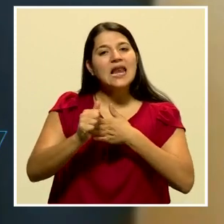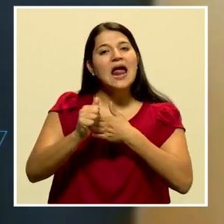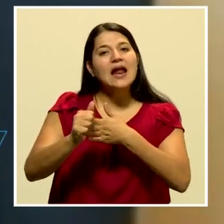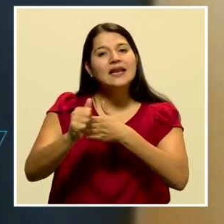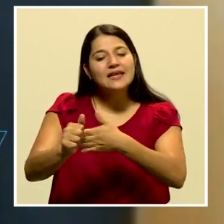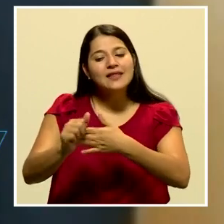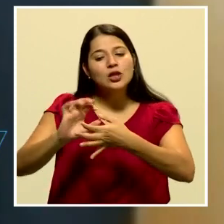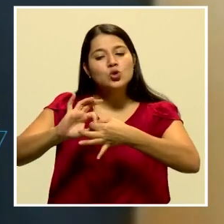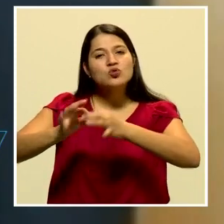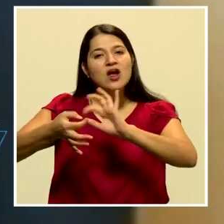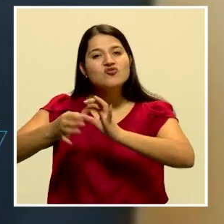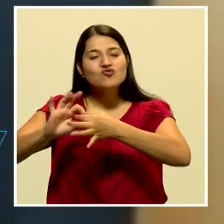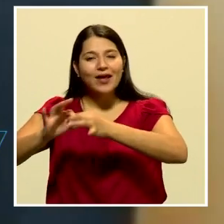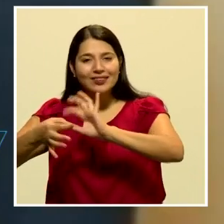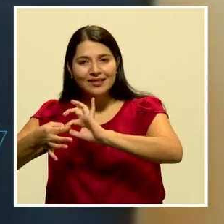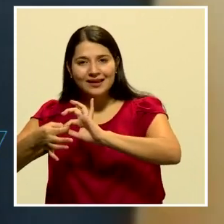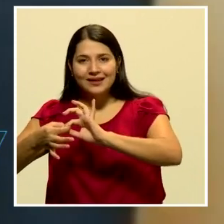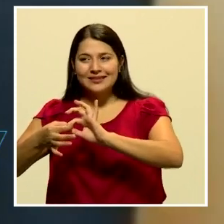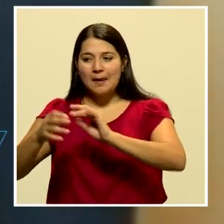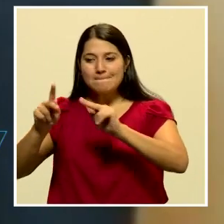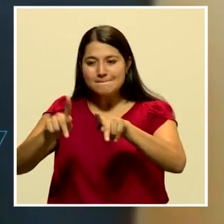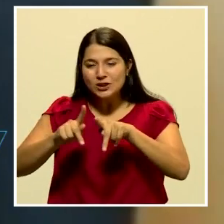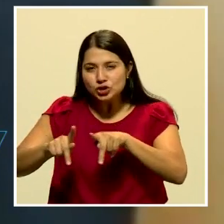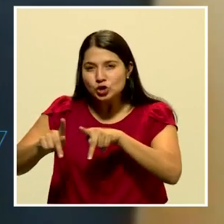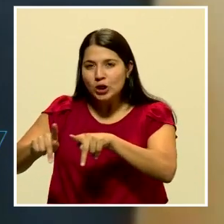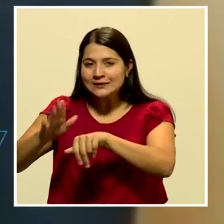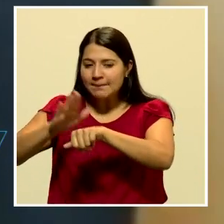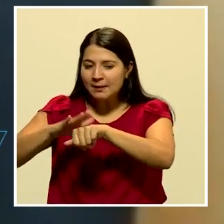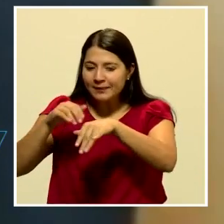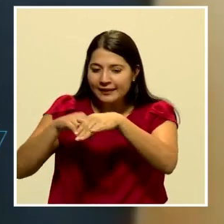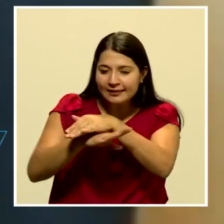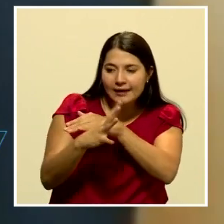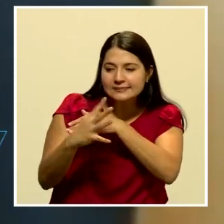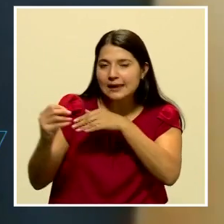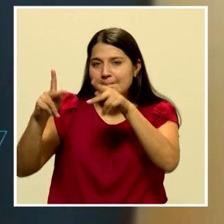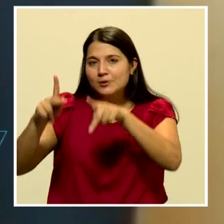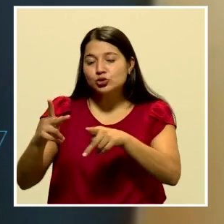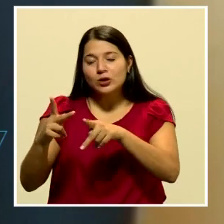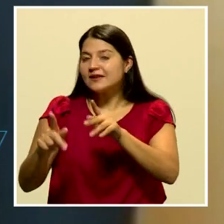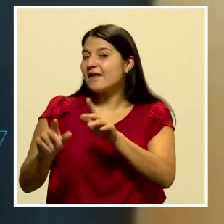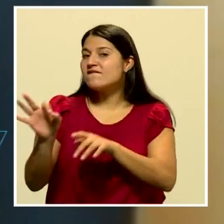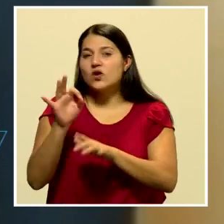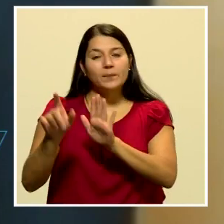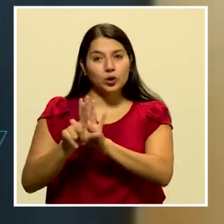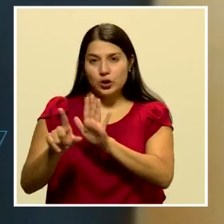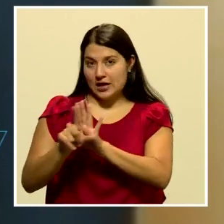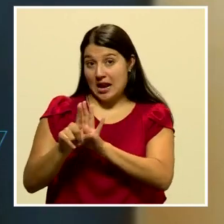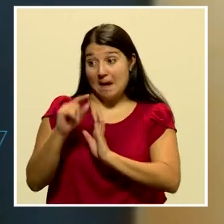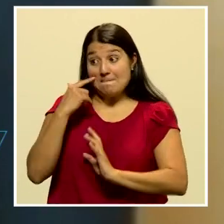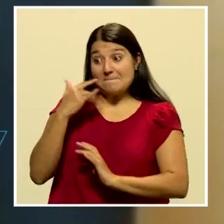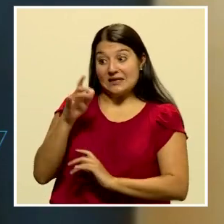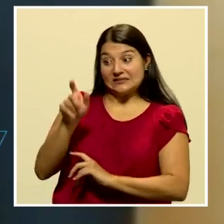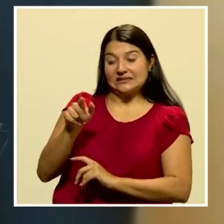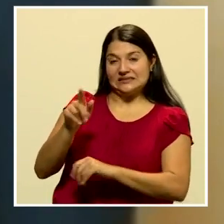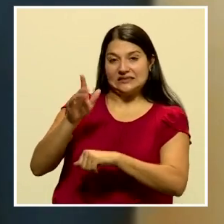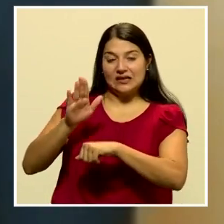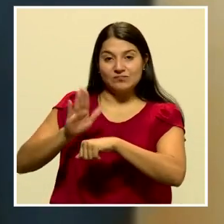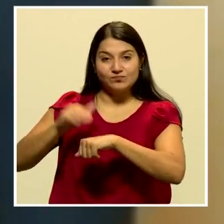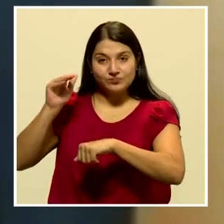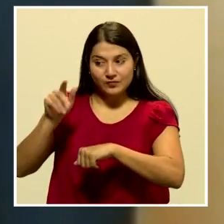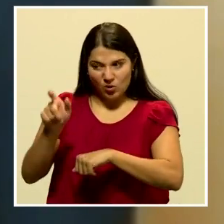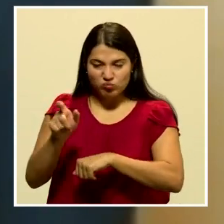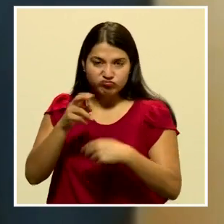migrantes, una red o más bien un operativo que desarticuló su